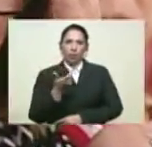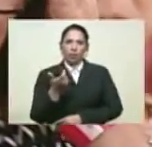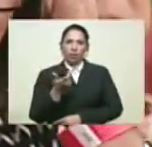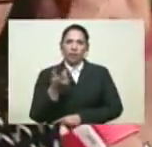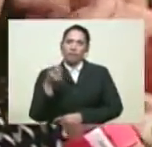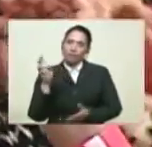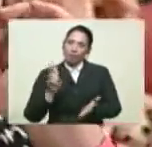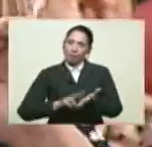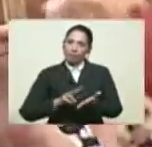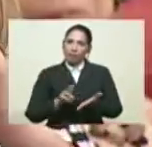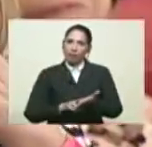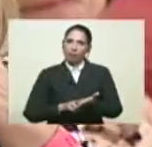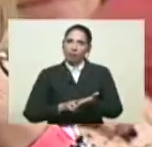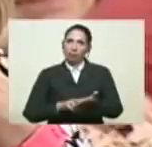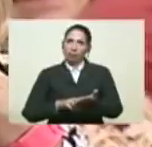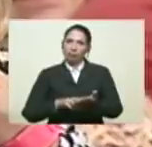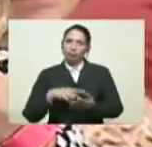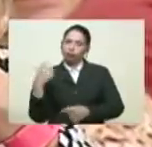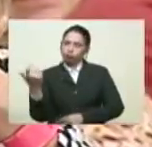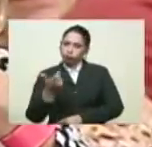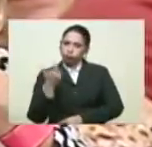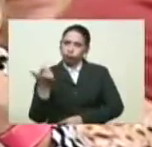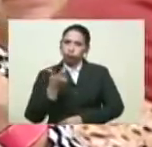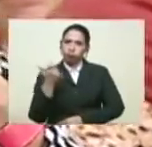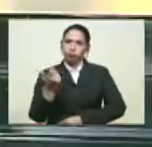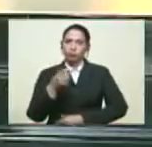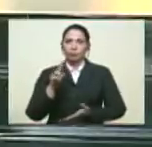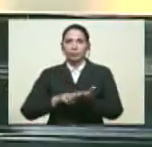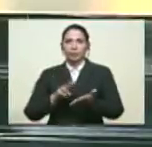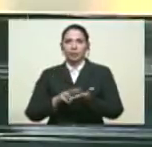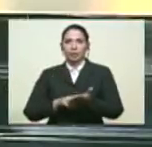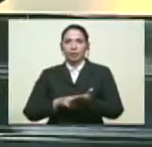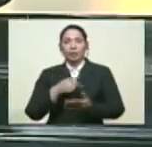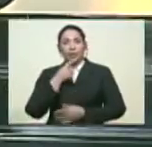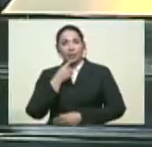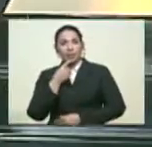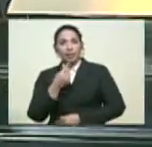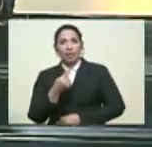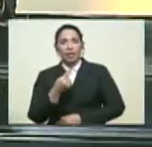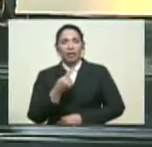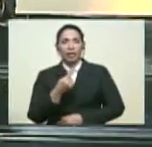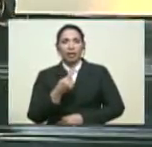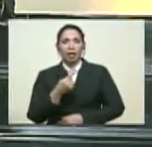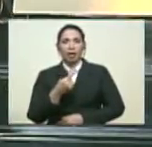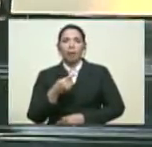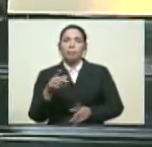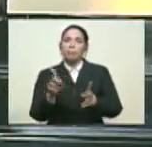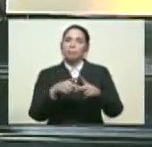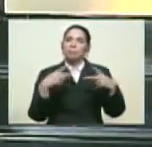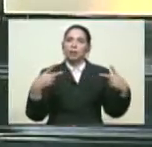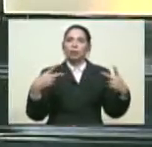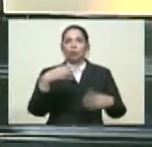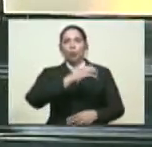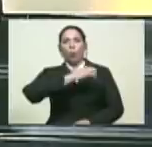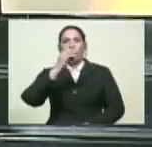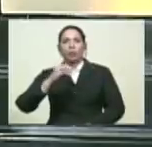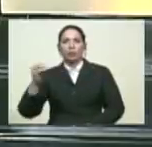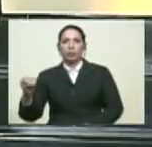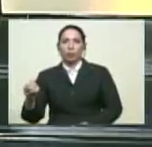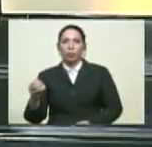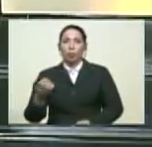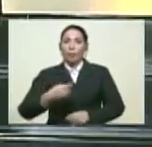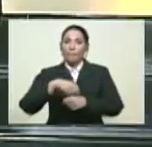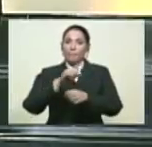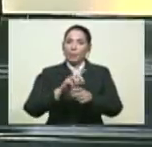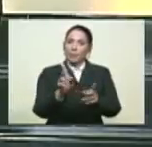Ir a la búsqueda de la verdad. Como dijera nuestro Correo del Orinoco en su primera editorial, somos un